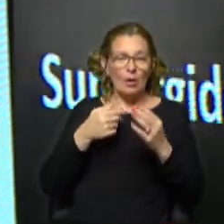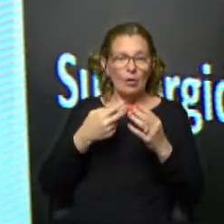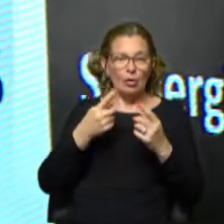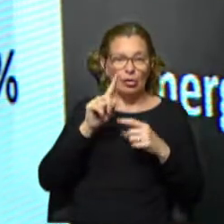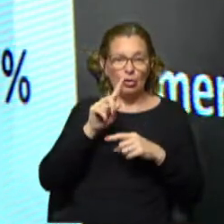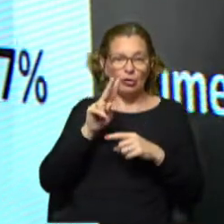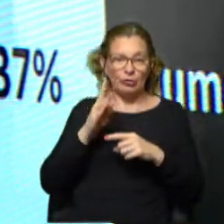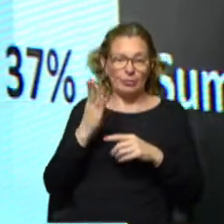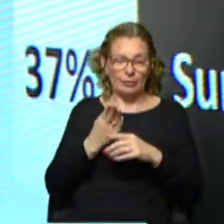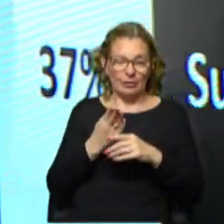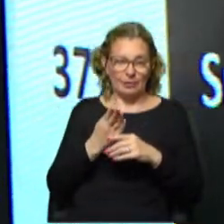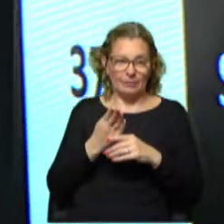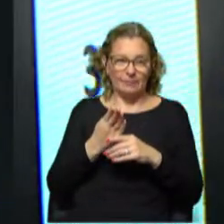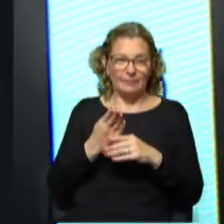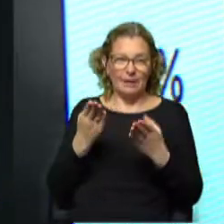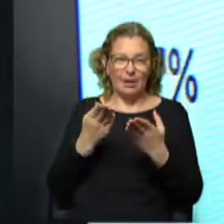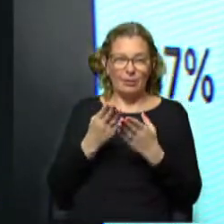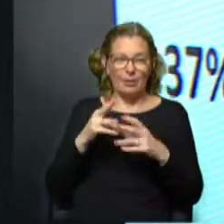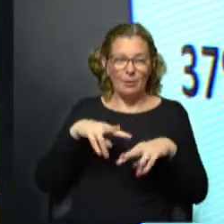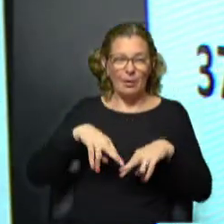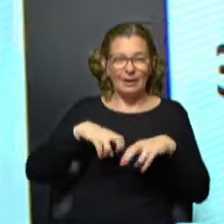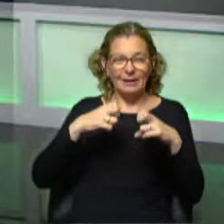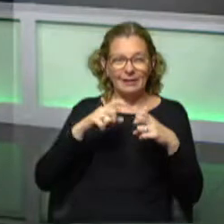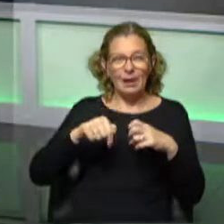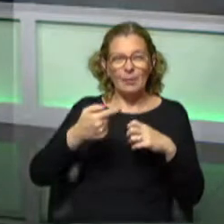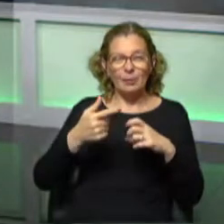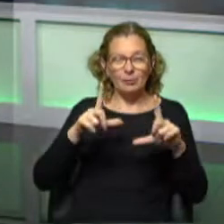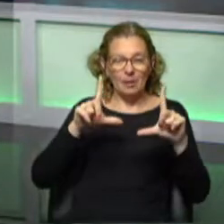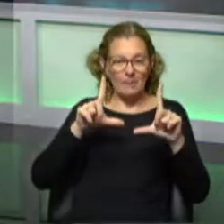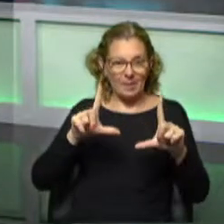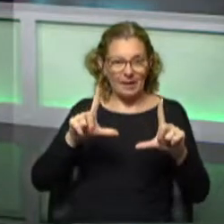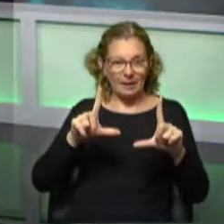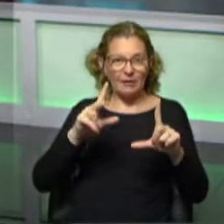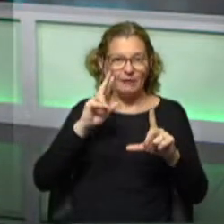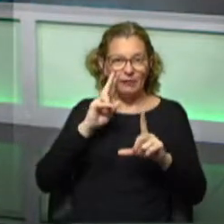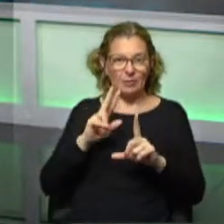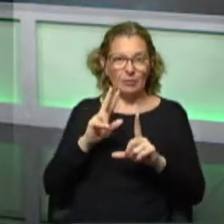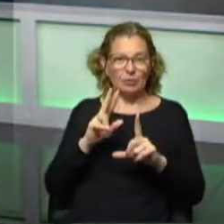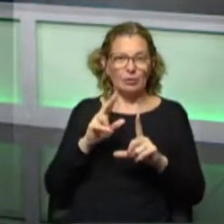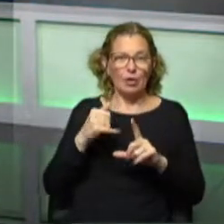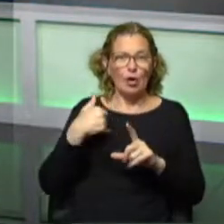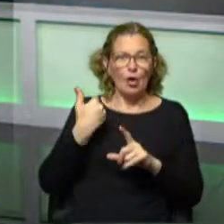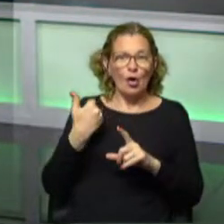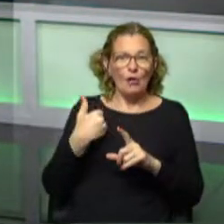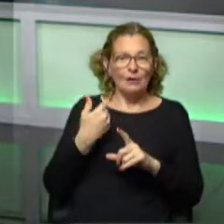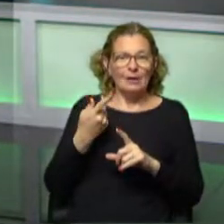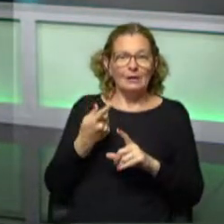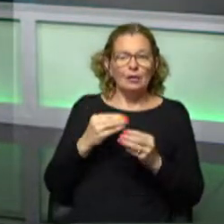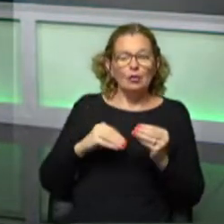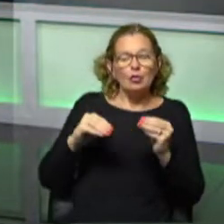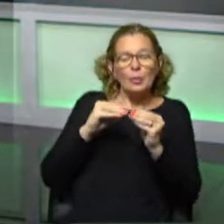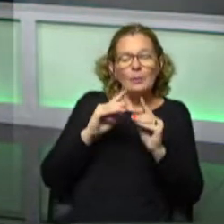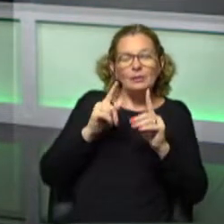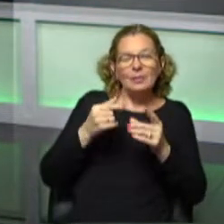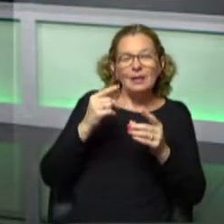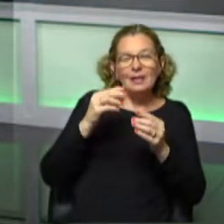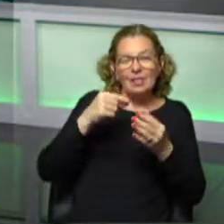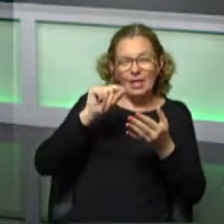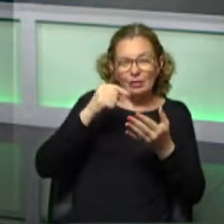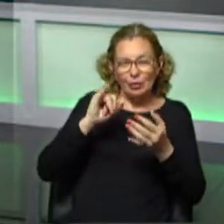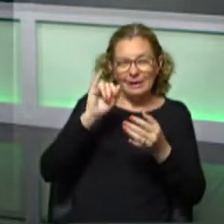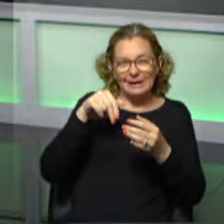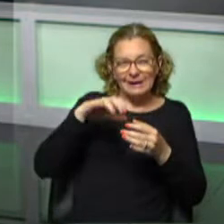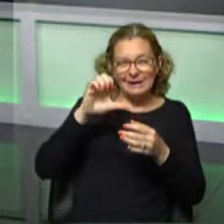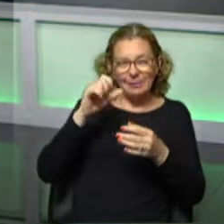12%. Sí ahora vamos a analizar en la la placa lo que tiene que ver con los jóvenes y acá sumamos también dato del INE para